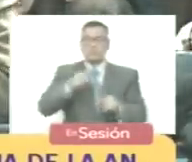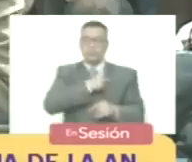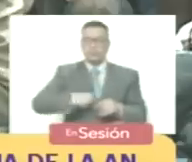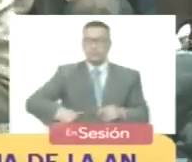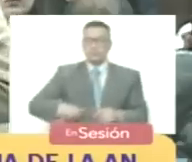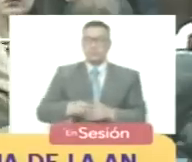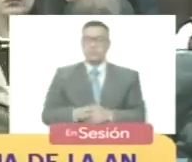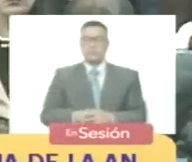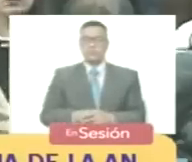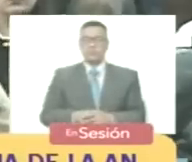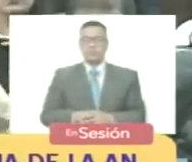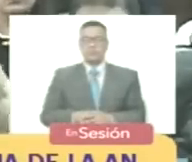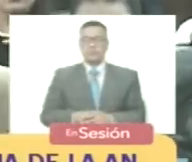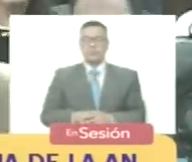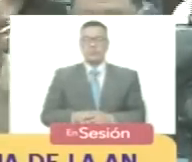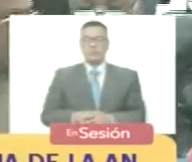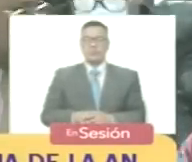presidente.